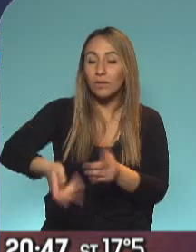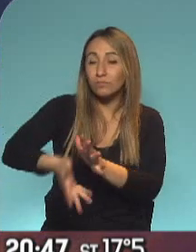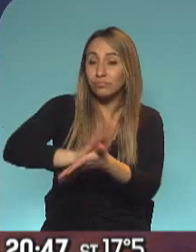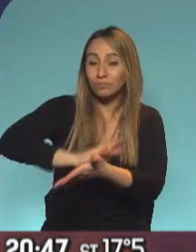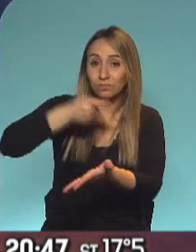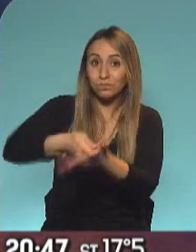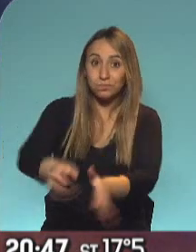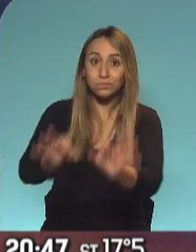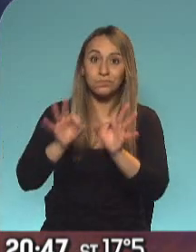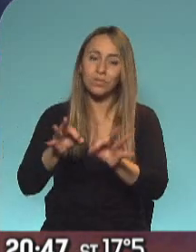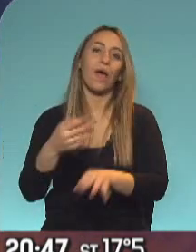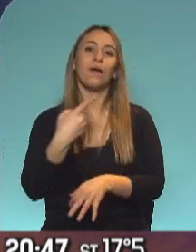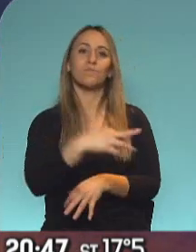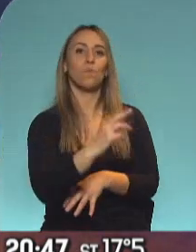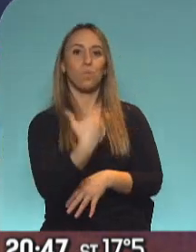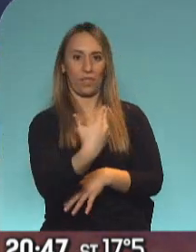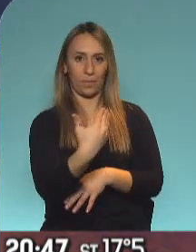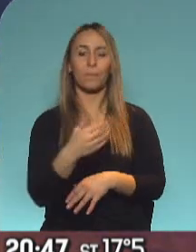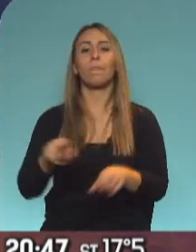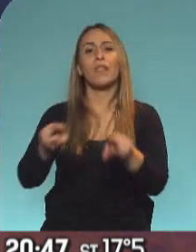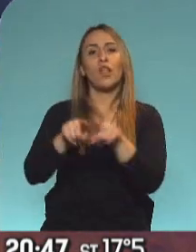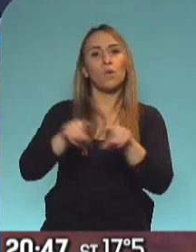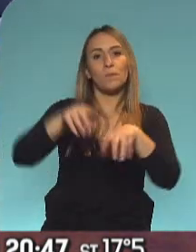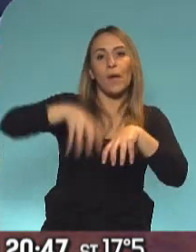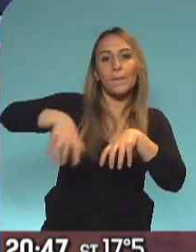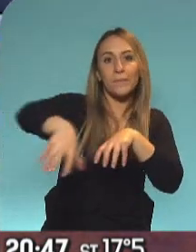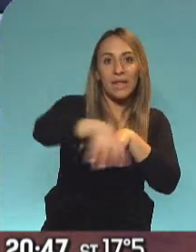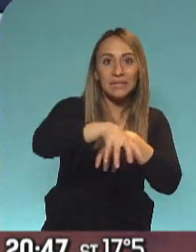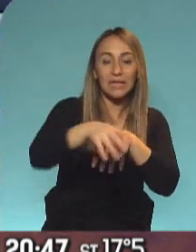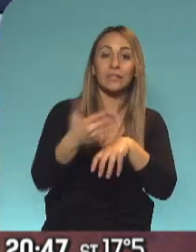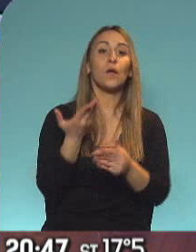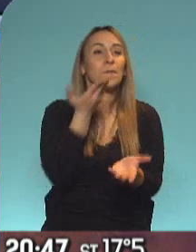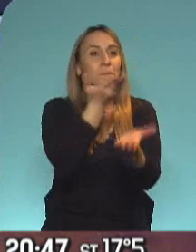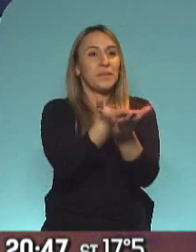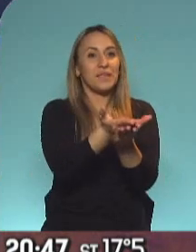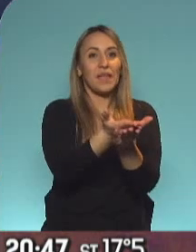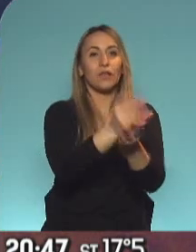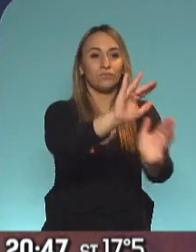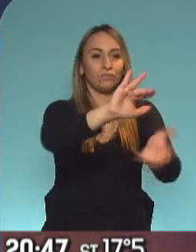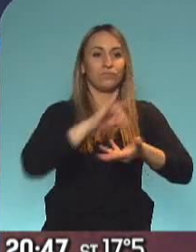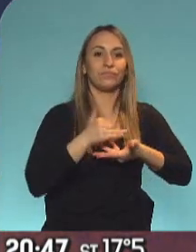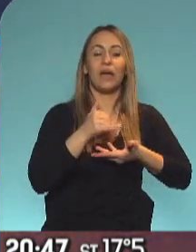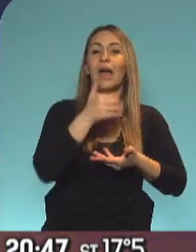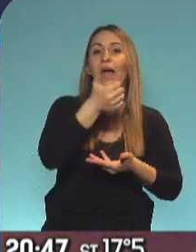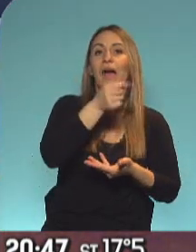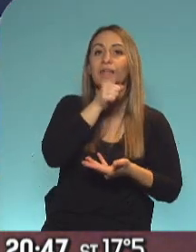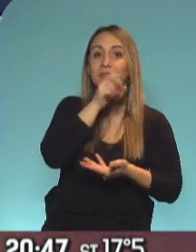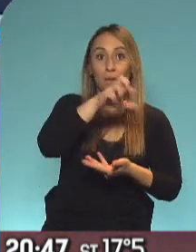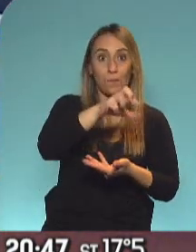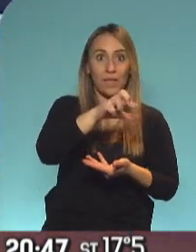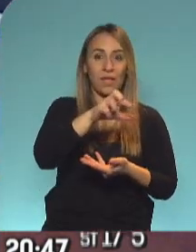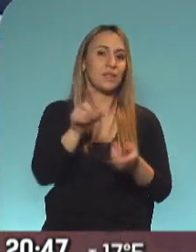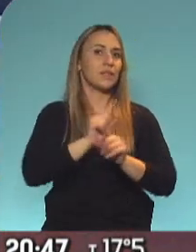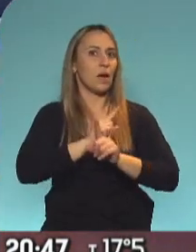estás pagando, no. Y lo mismo para las empresas que pidieron el ATP. Las empresas que pidieron el ATP tampoco pueden acceder a